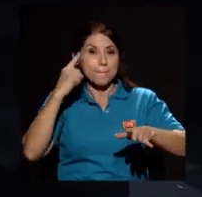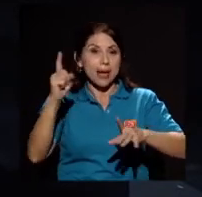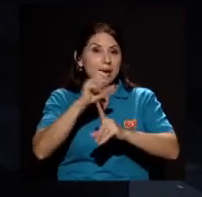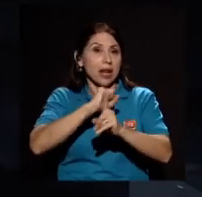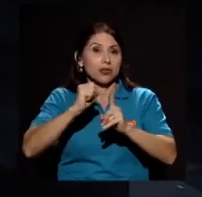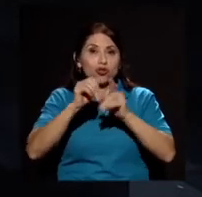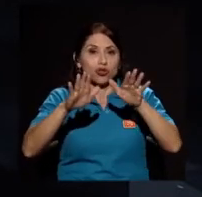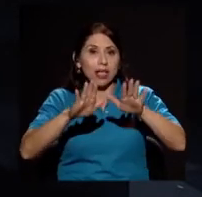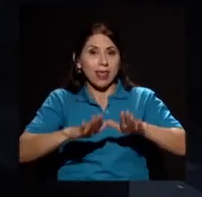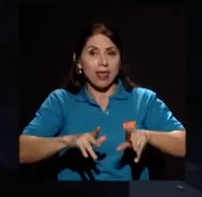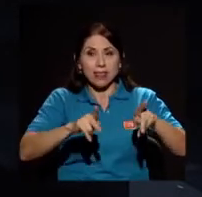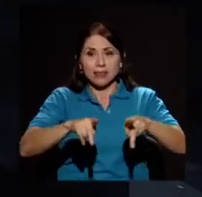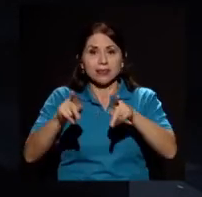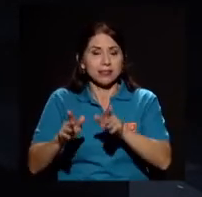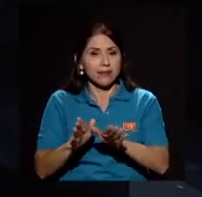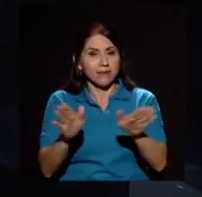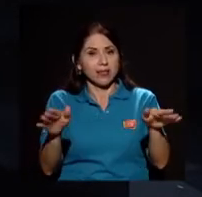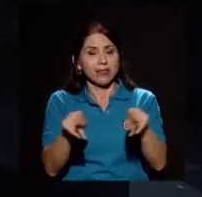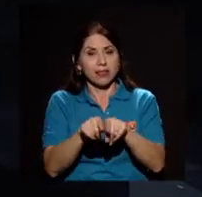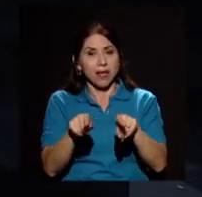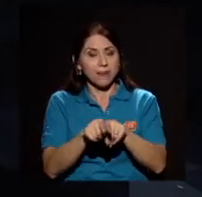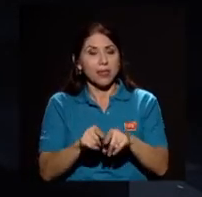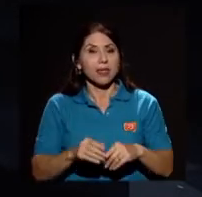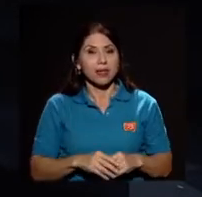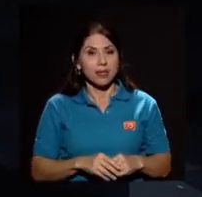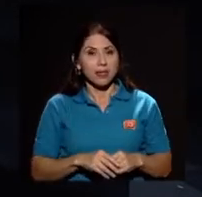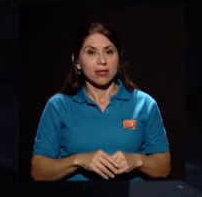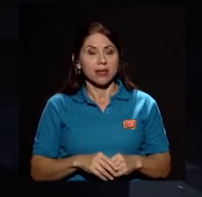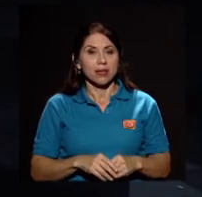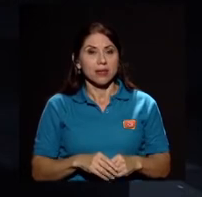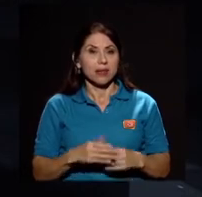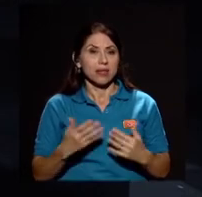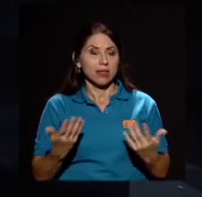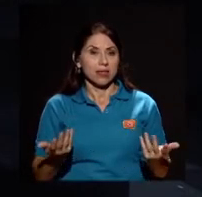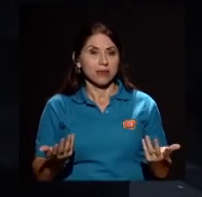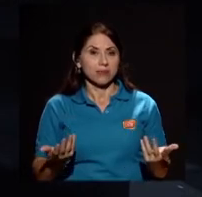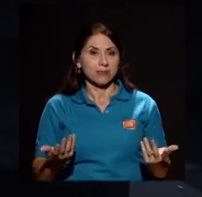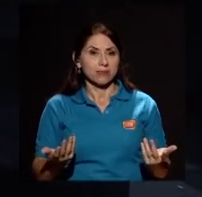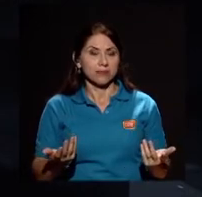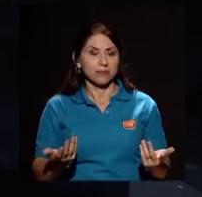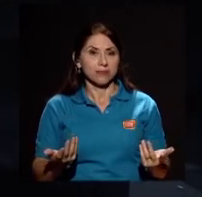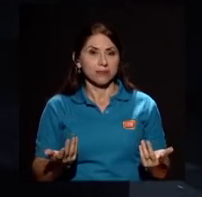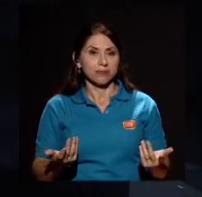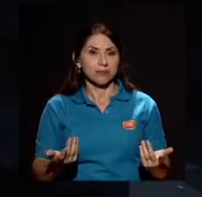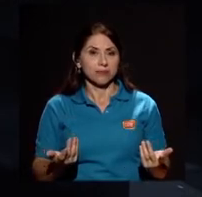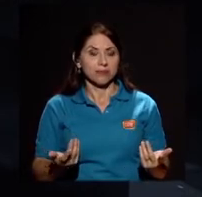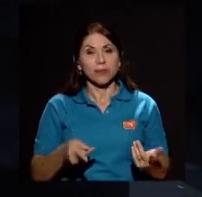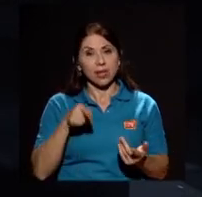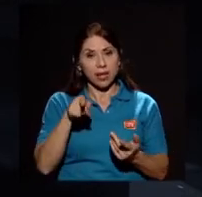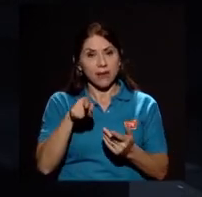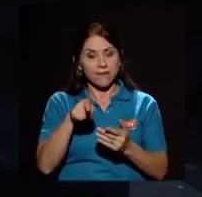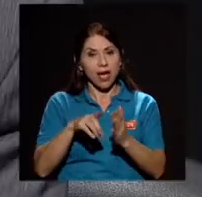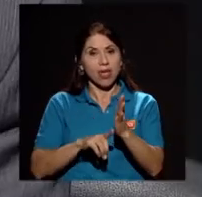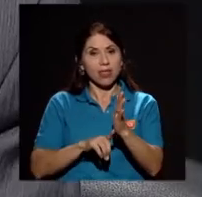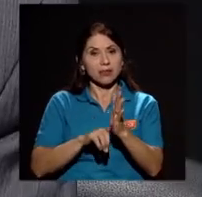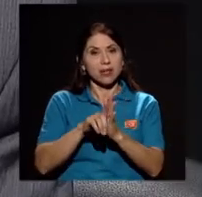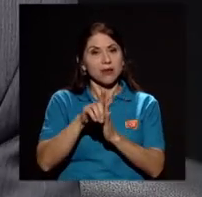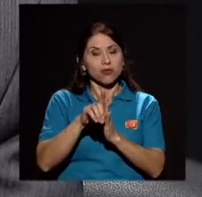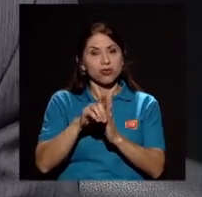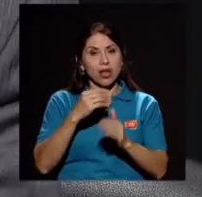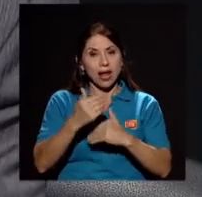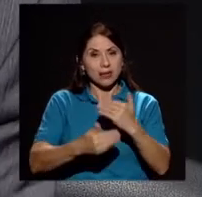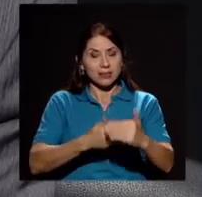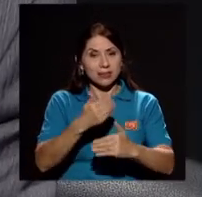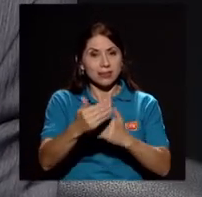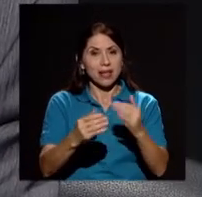civil también y bueno que va a desarrollarse en relación